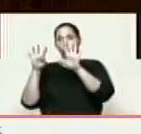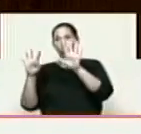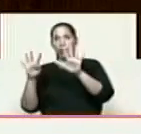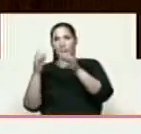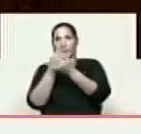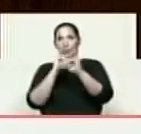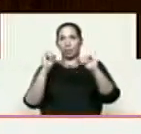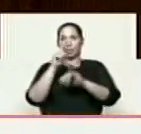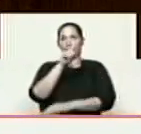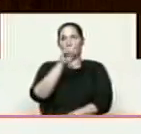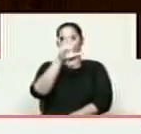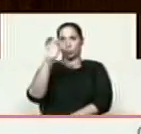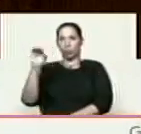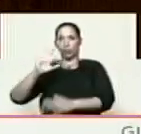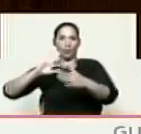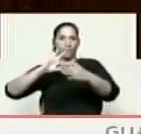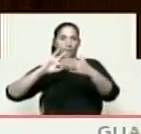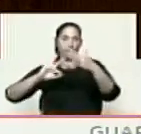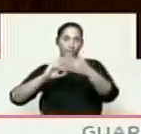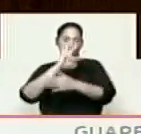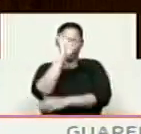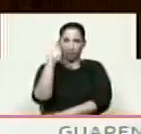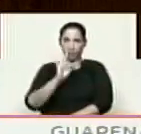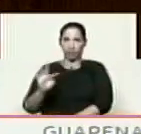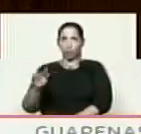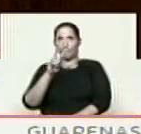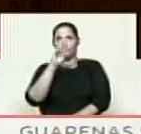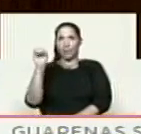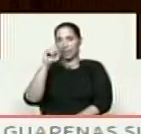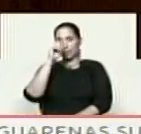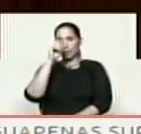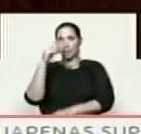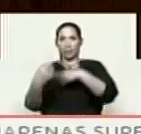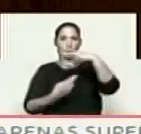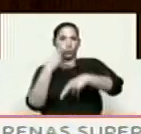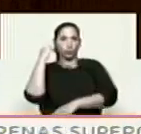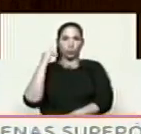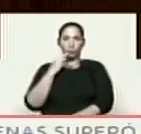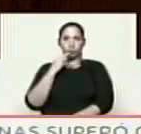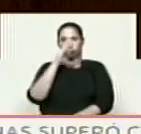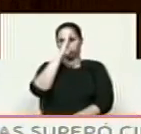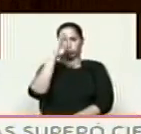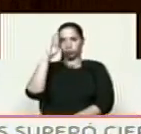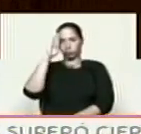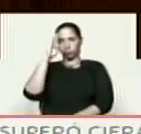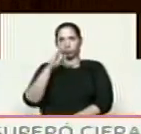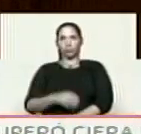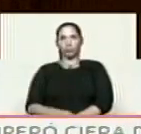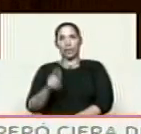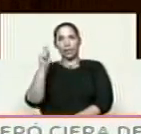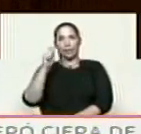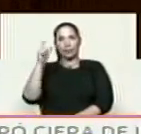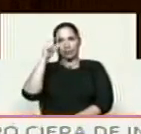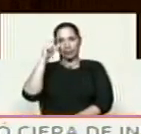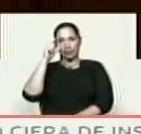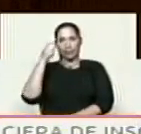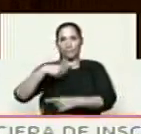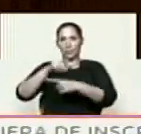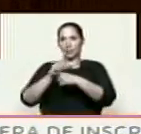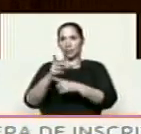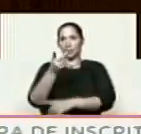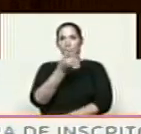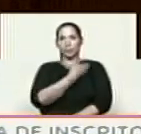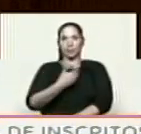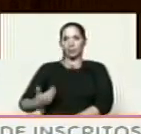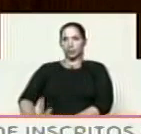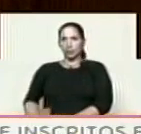Federación y 20 de la Revolución Bolivariana. Cúmplase. Diosdado Cabello Rondón, presidente. Tania Valentina Díaz, primera